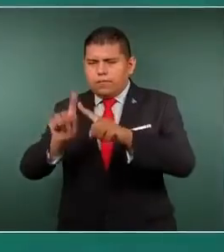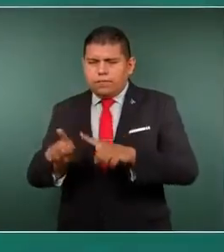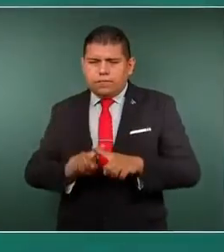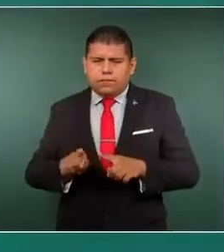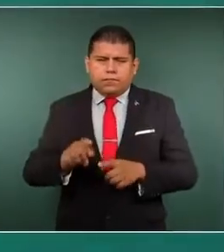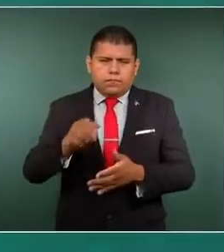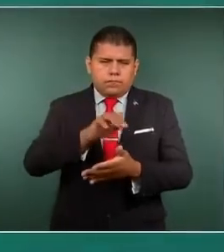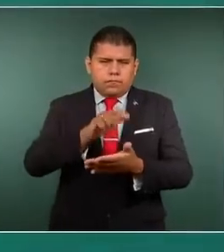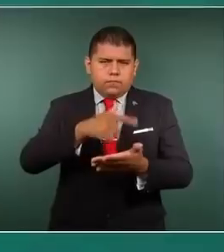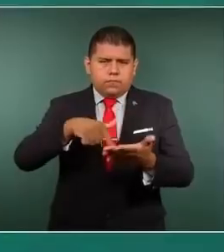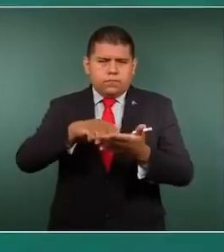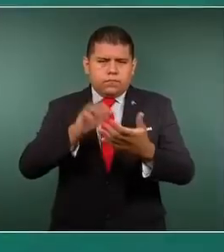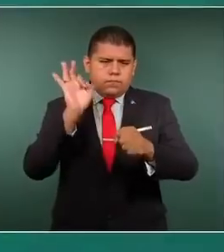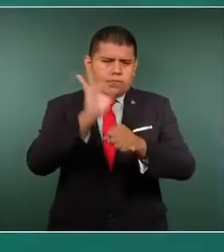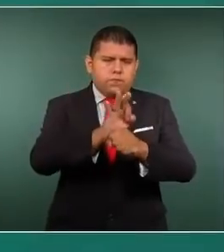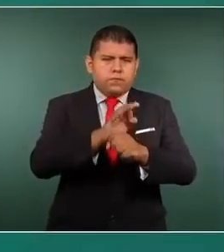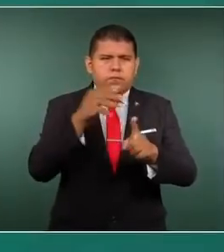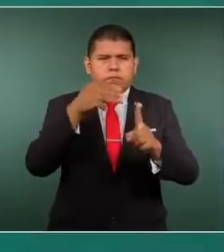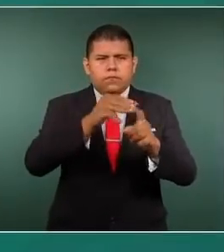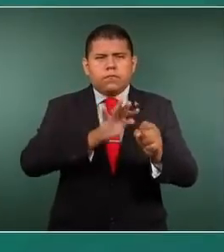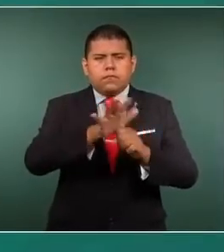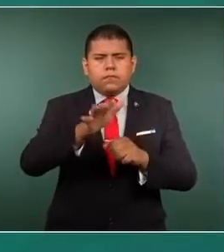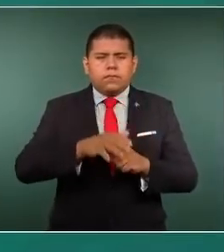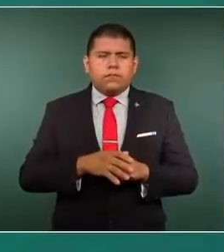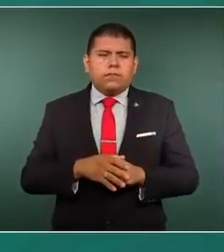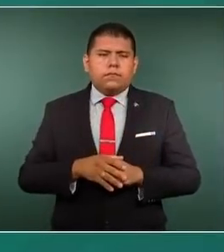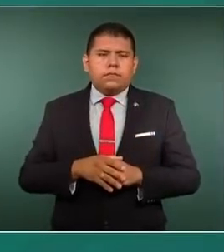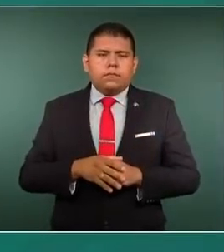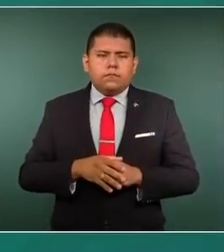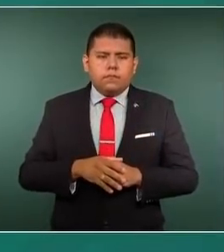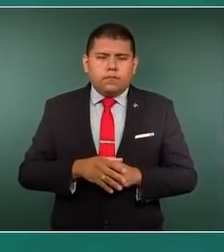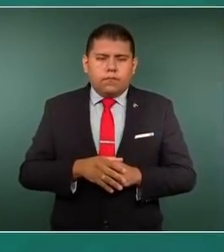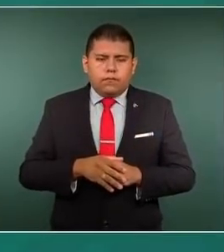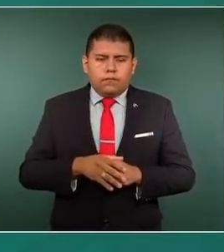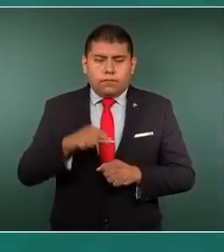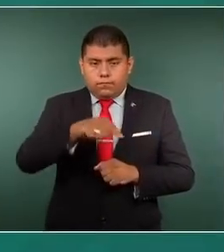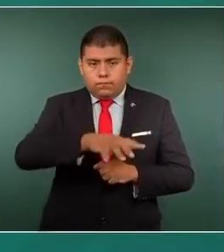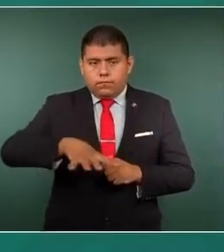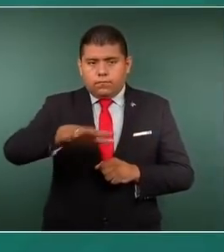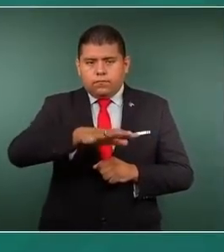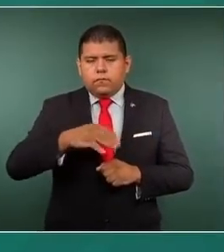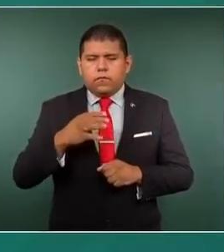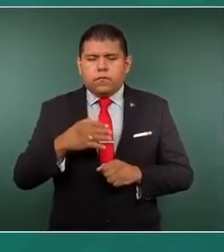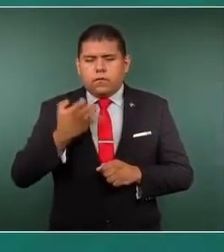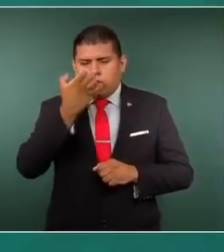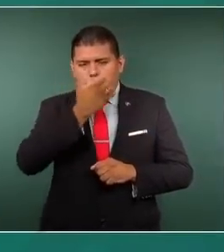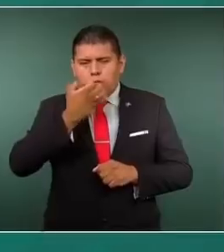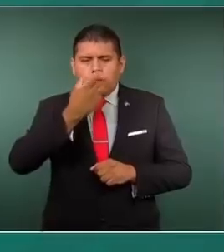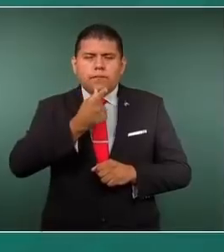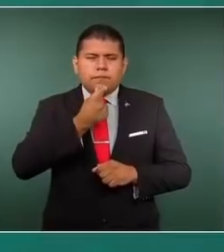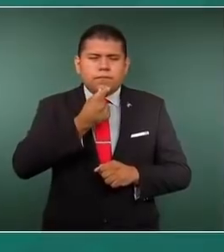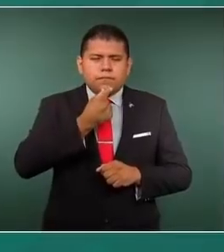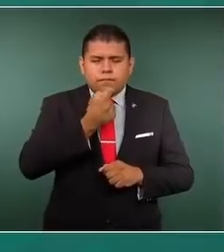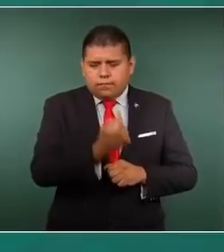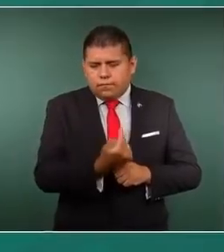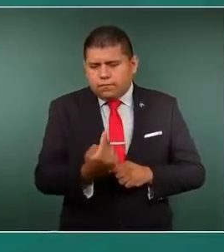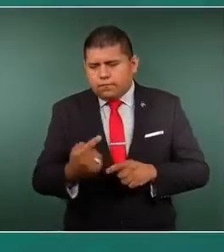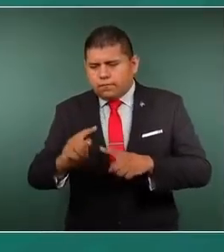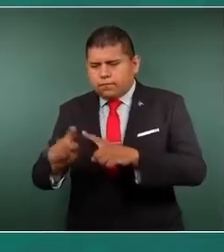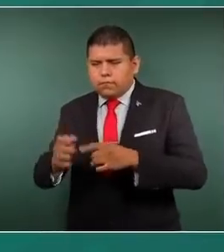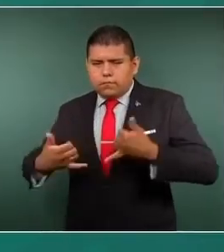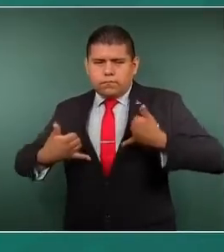se quiere es que sea una escuela para niños para